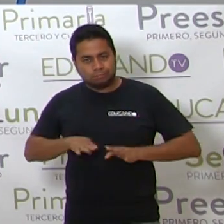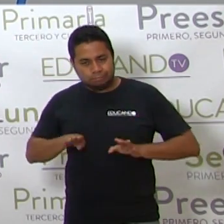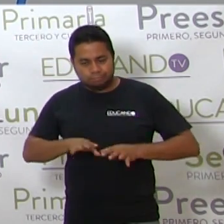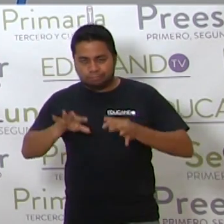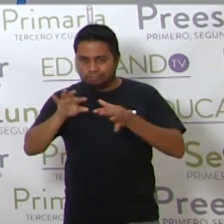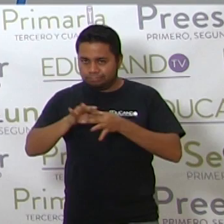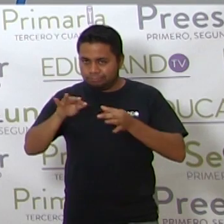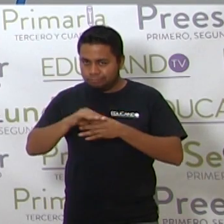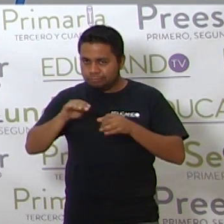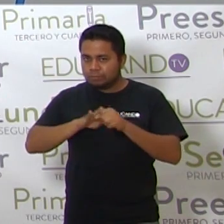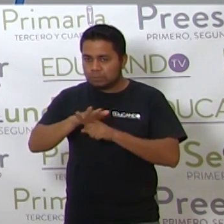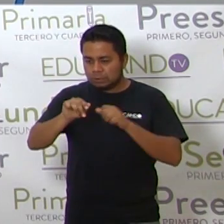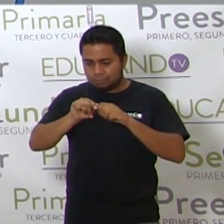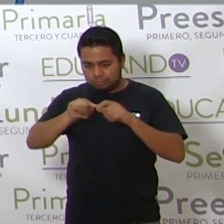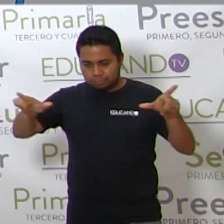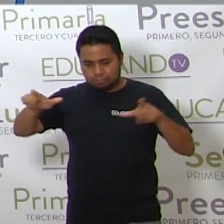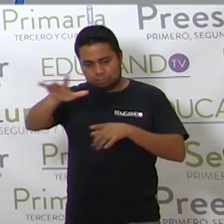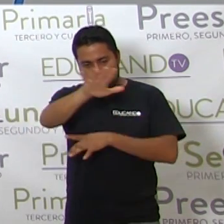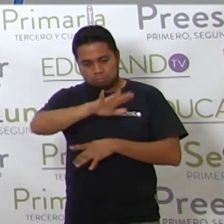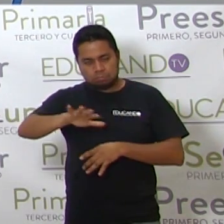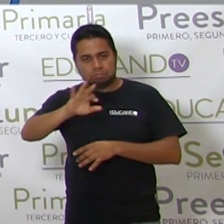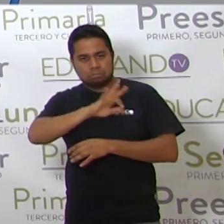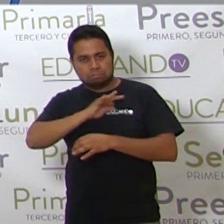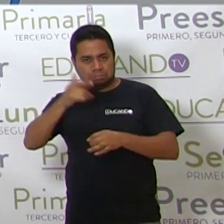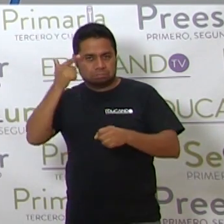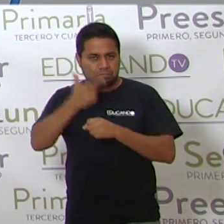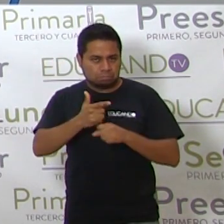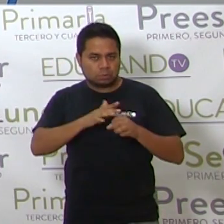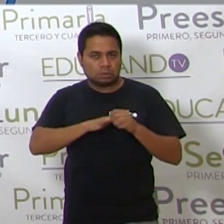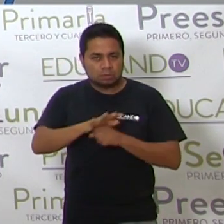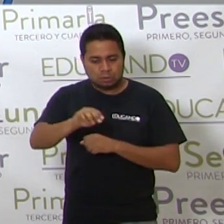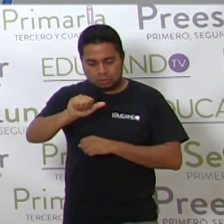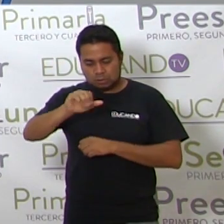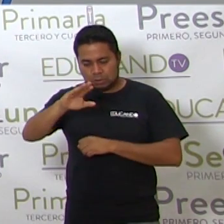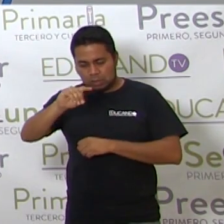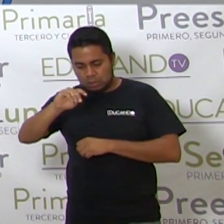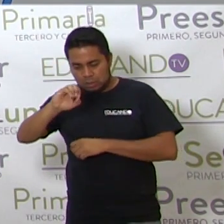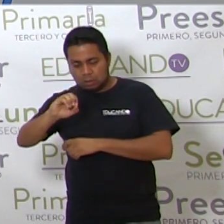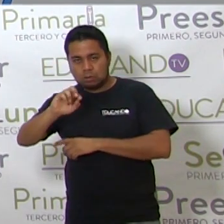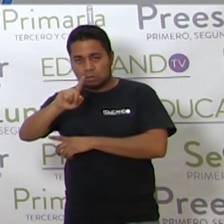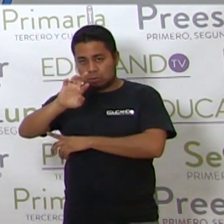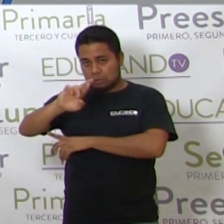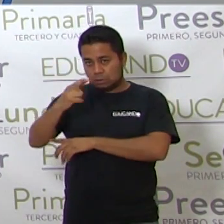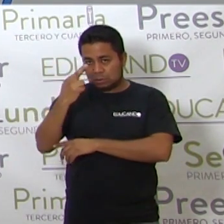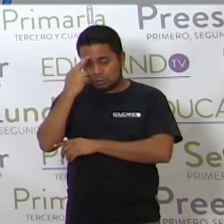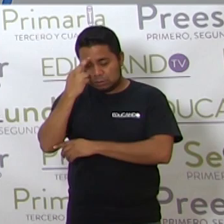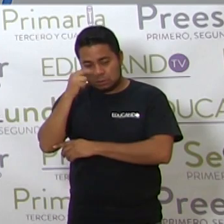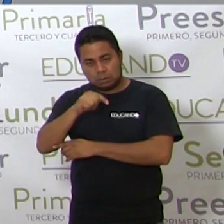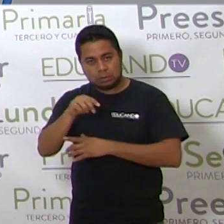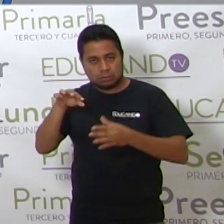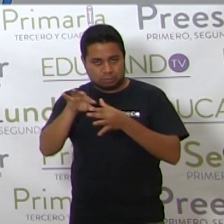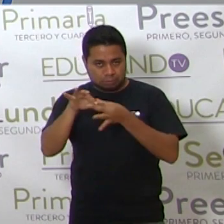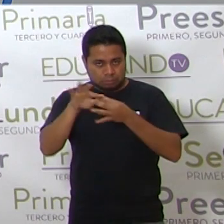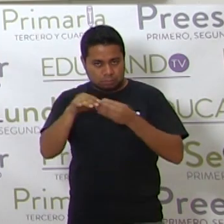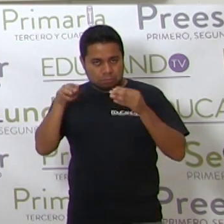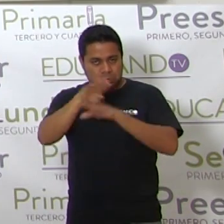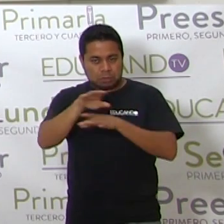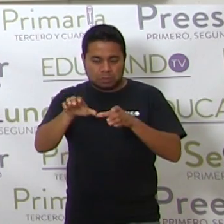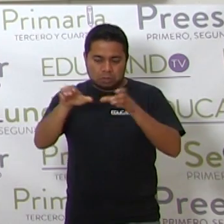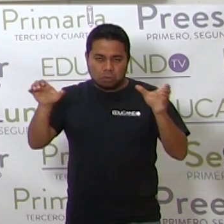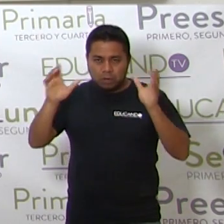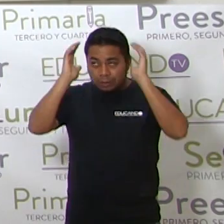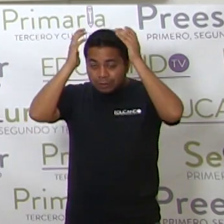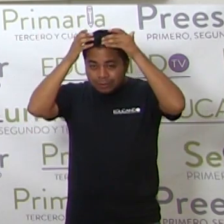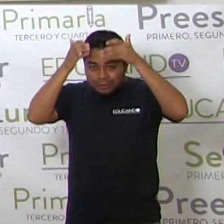escenografía la cual nos va a permitir identificar cada uno de los actos si tú recuerdas hablamos de lo que es el cuento de caperucita